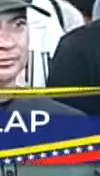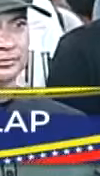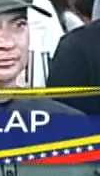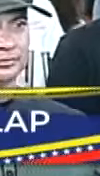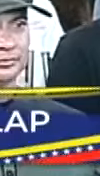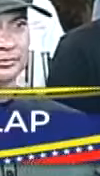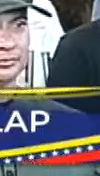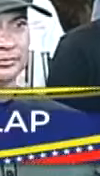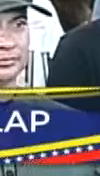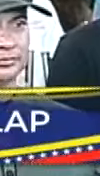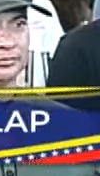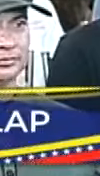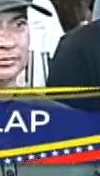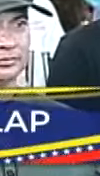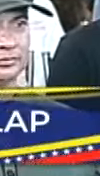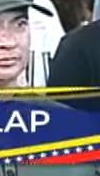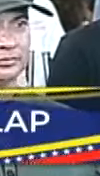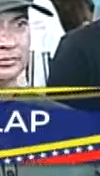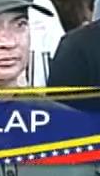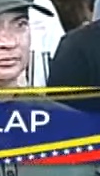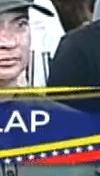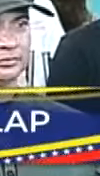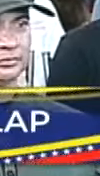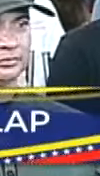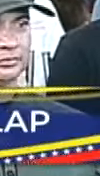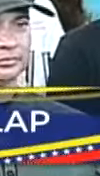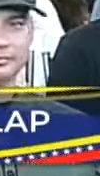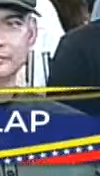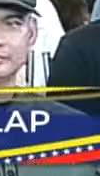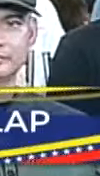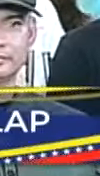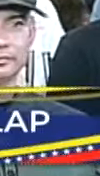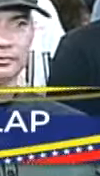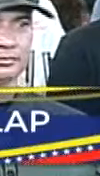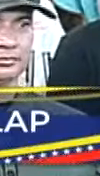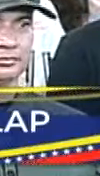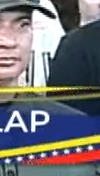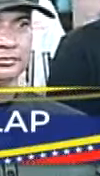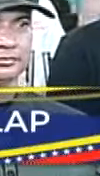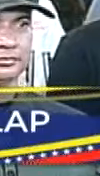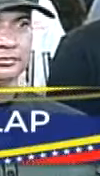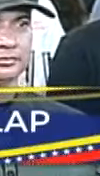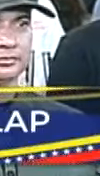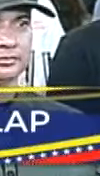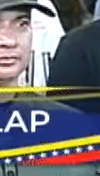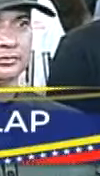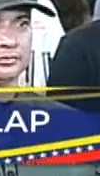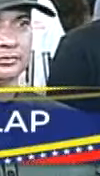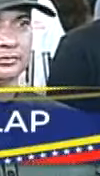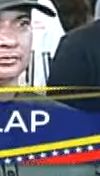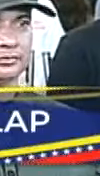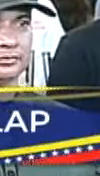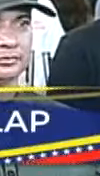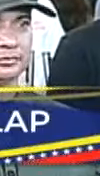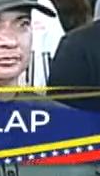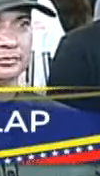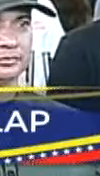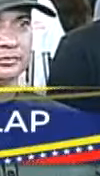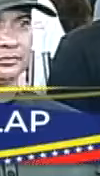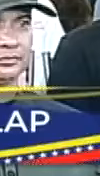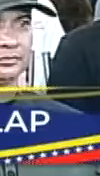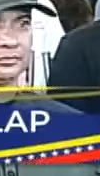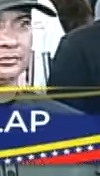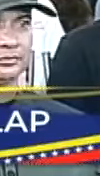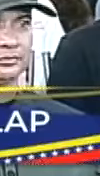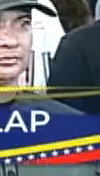calles de nuestra querida patria amada Venezuela. Cuando decíamos que acaparaban los alimentos era porque